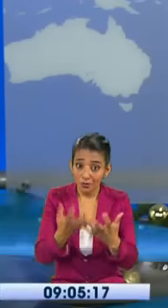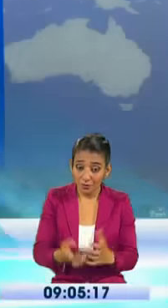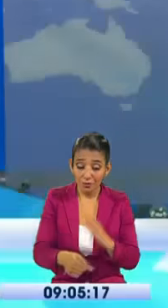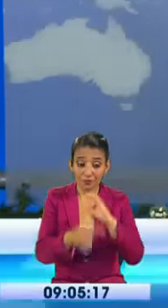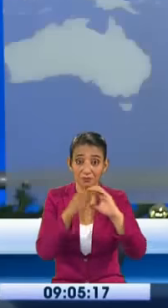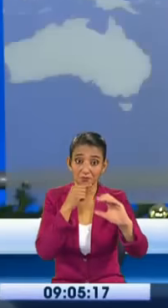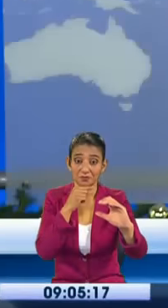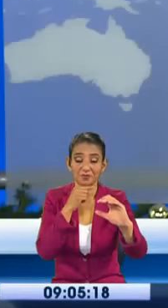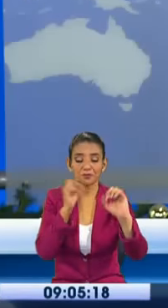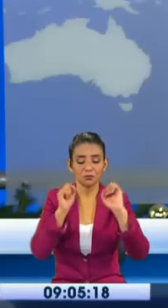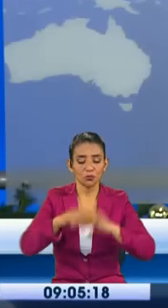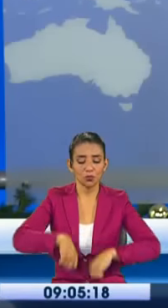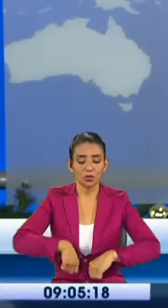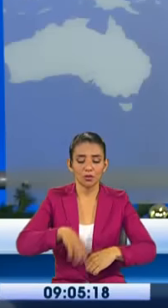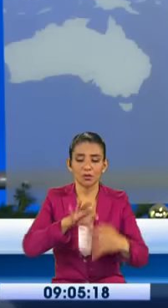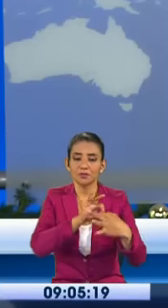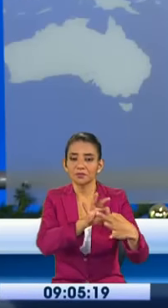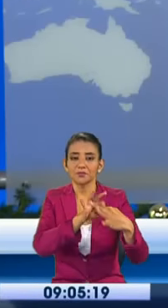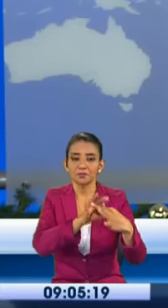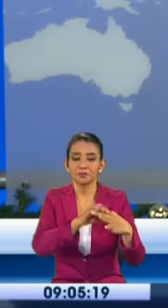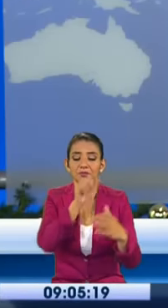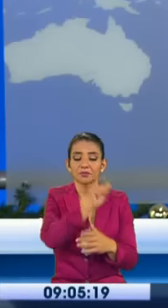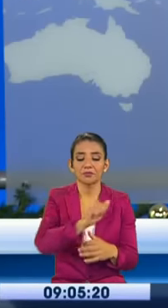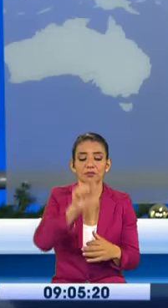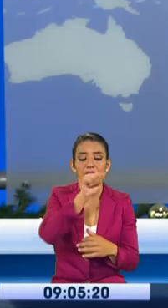escribirnos, para eso estamos, para trabajar de la mano.